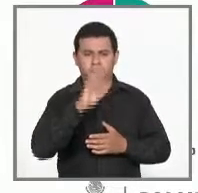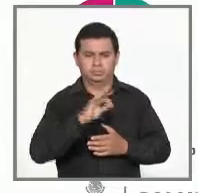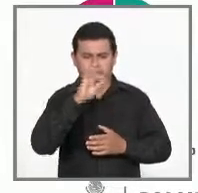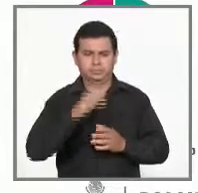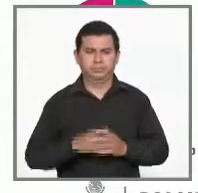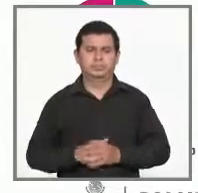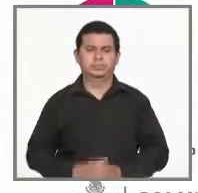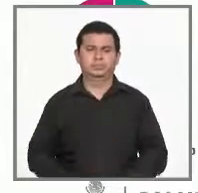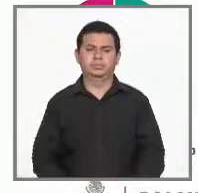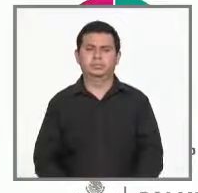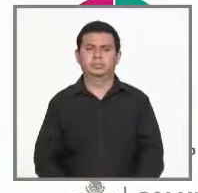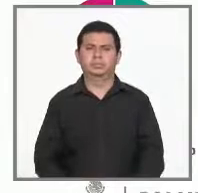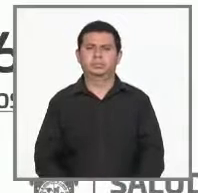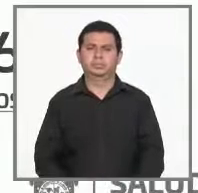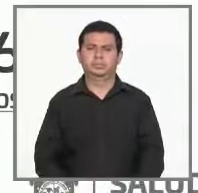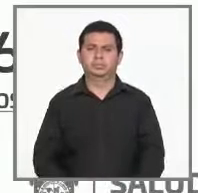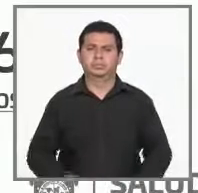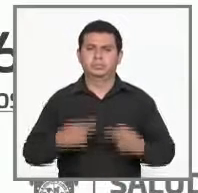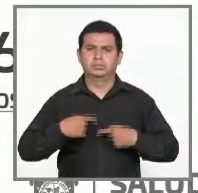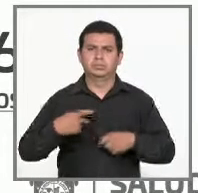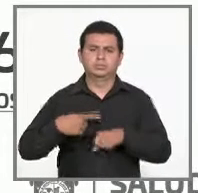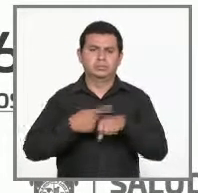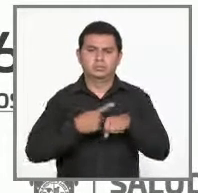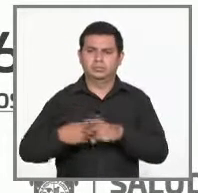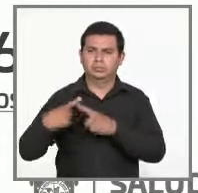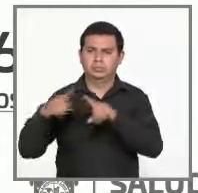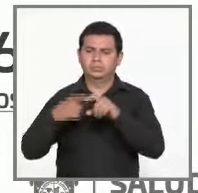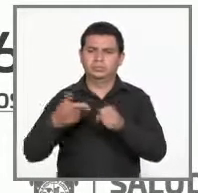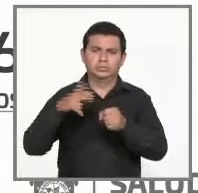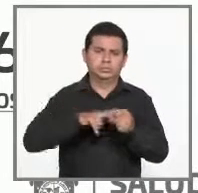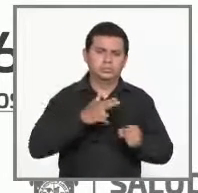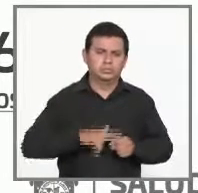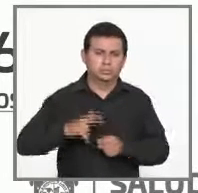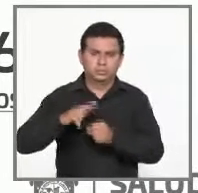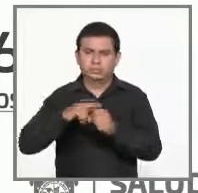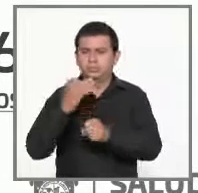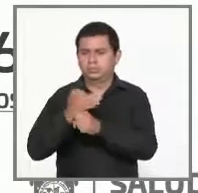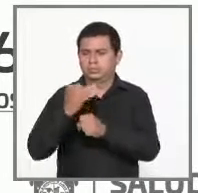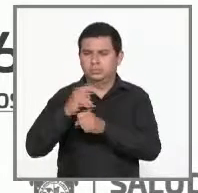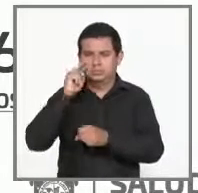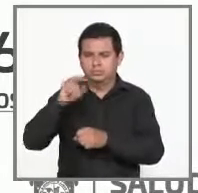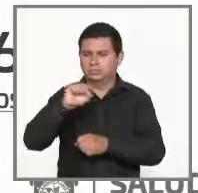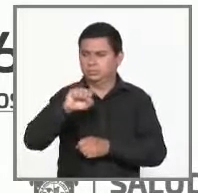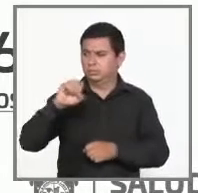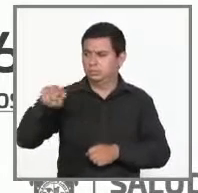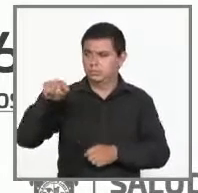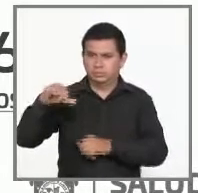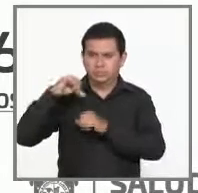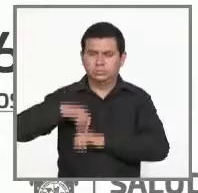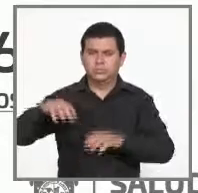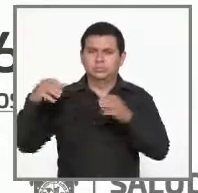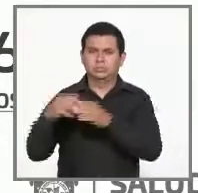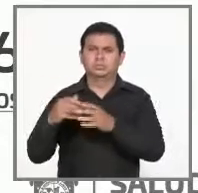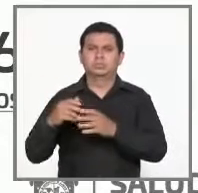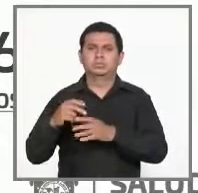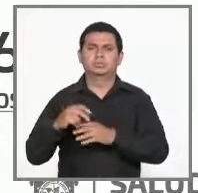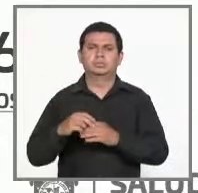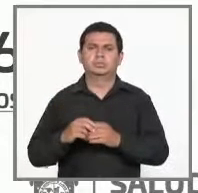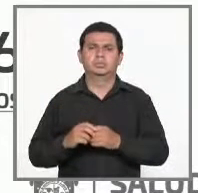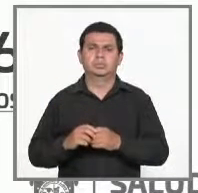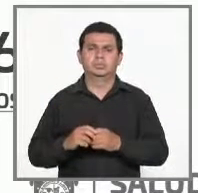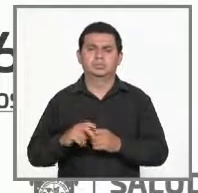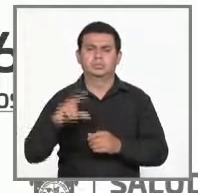ciento en casos confirmados por institución hasta el momento sigue siendo los servicios de salud de oaxaca con 31